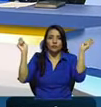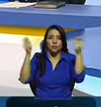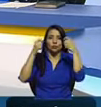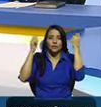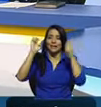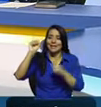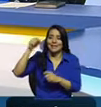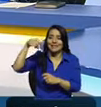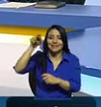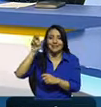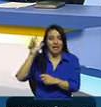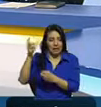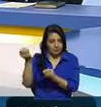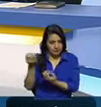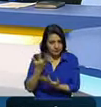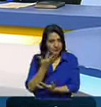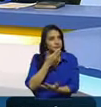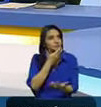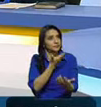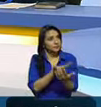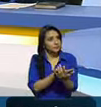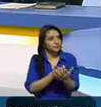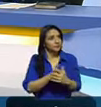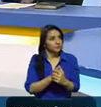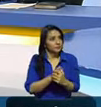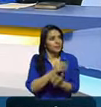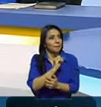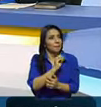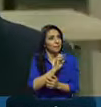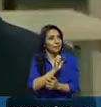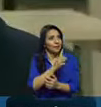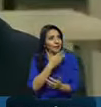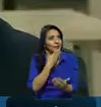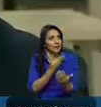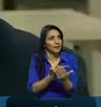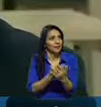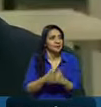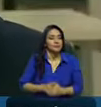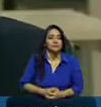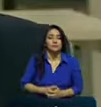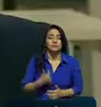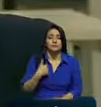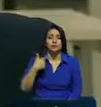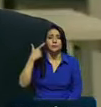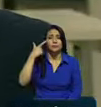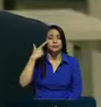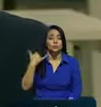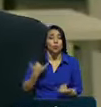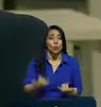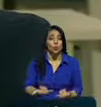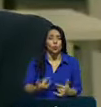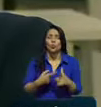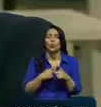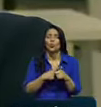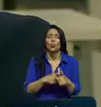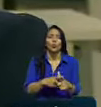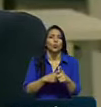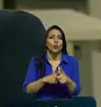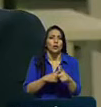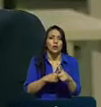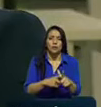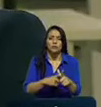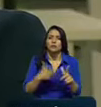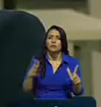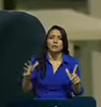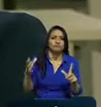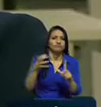Esquel. Muchas gracias, Miguel. Yo creo que es urgente conseguir este